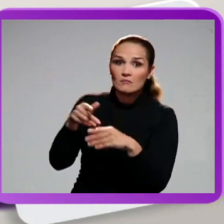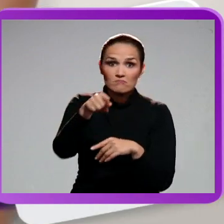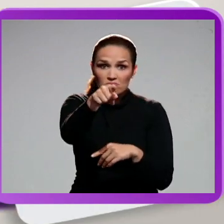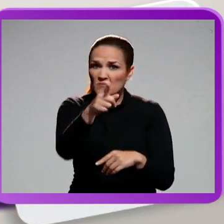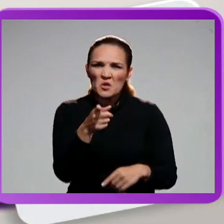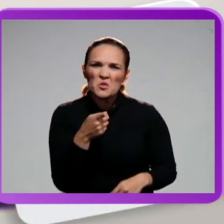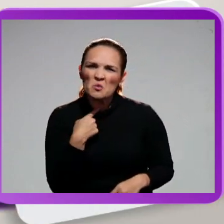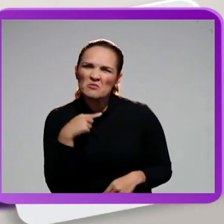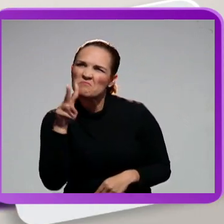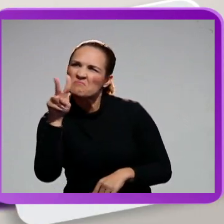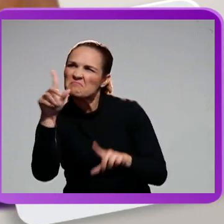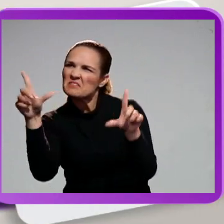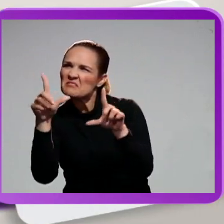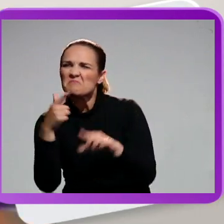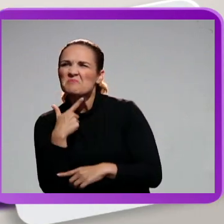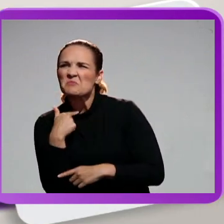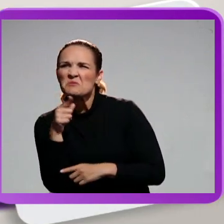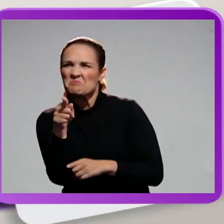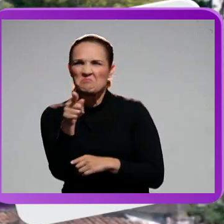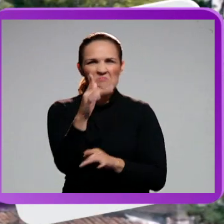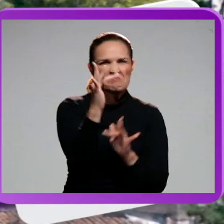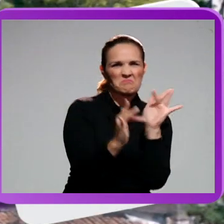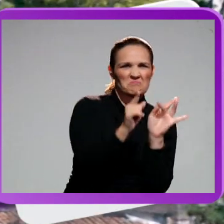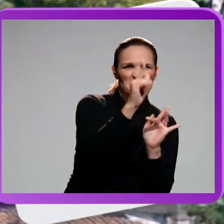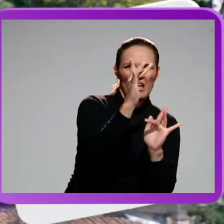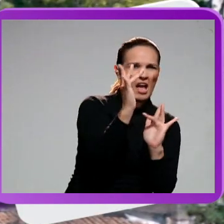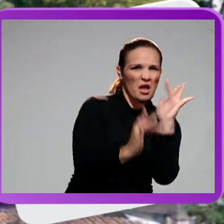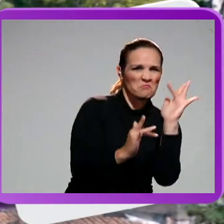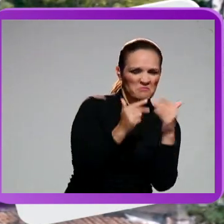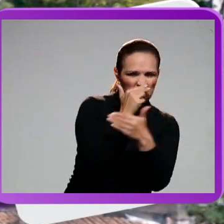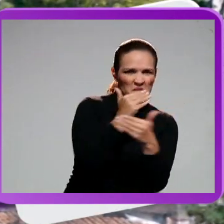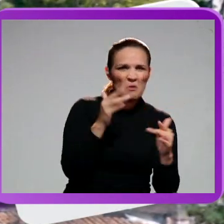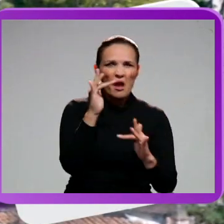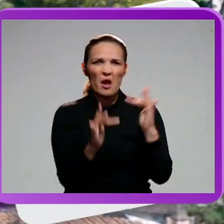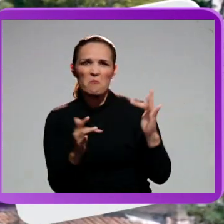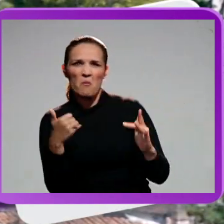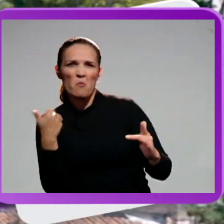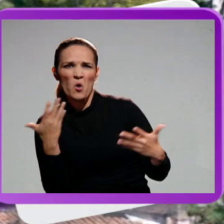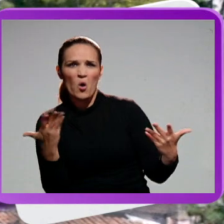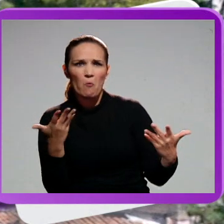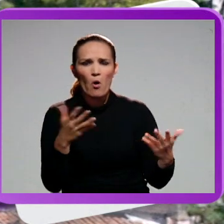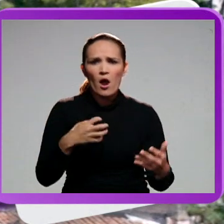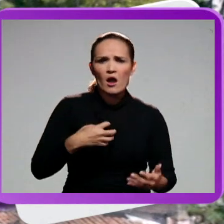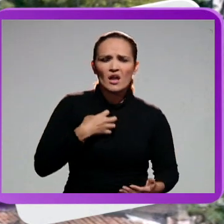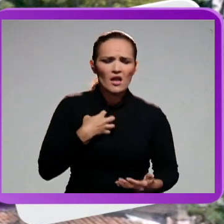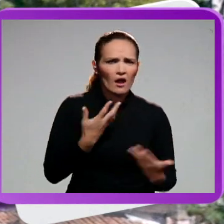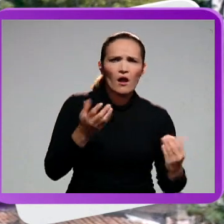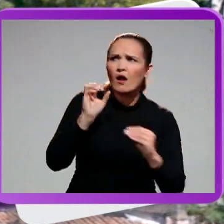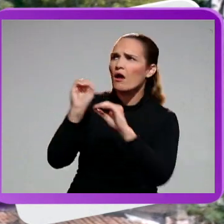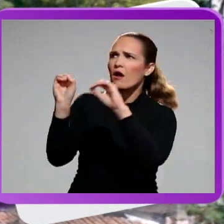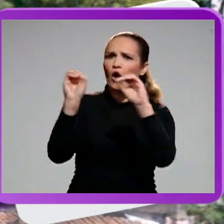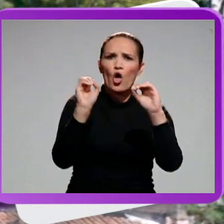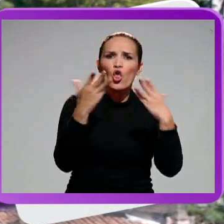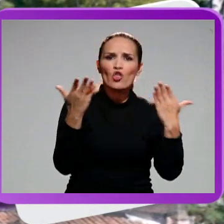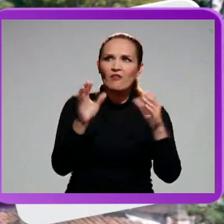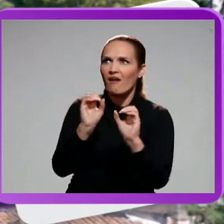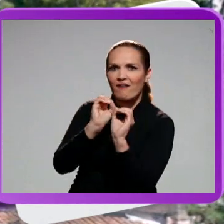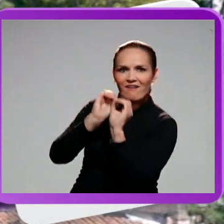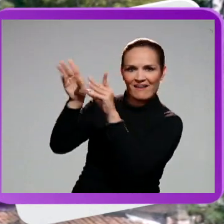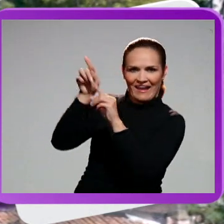mire, si usted tiene inquietudes, si a usted no le gusta lo que está viendo, ahí les estamos diciendo dónde se puede quedar y dónde puede encontrar mayor información.